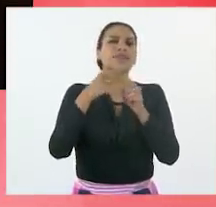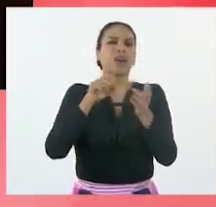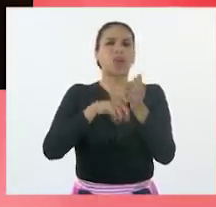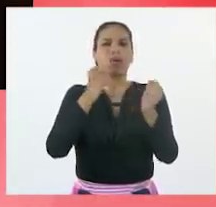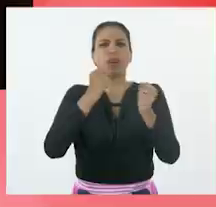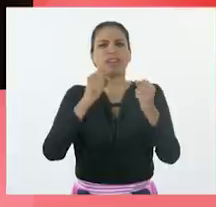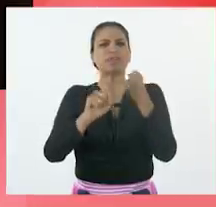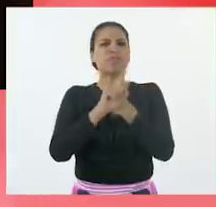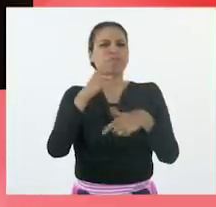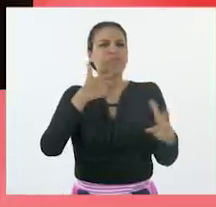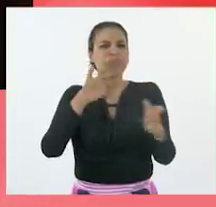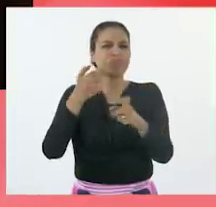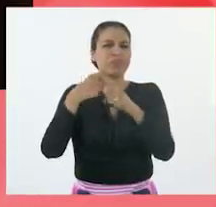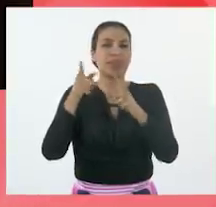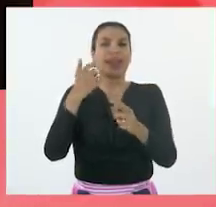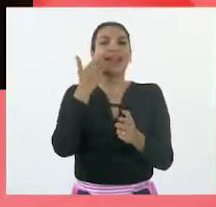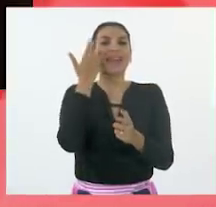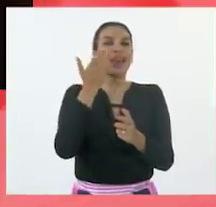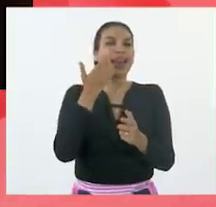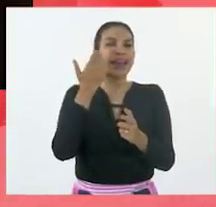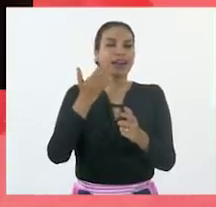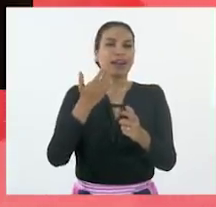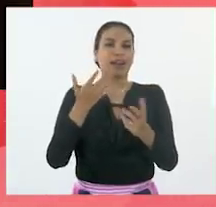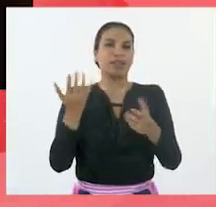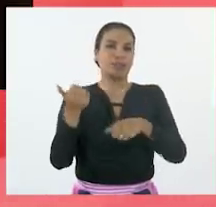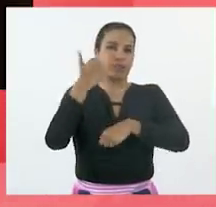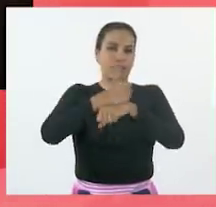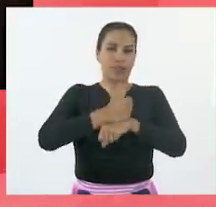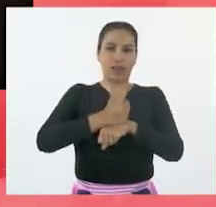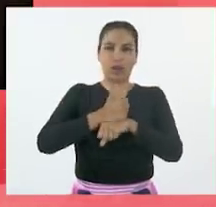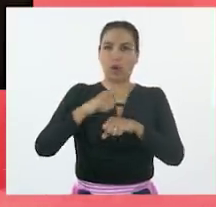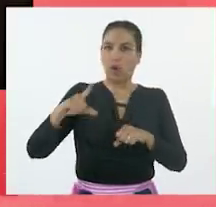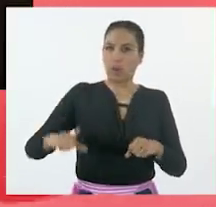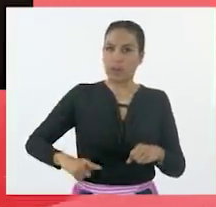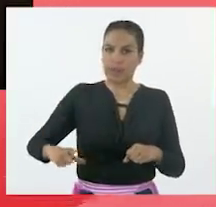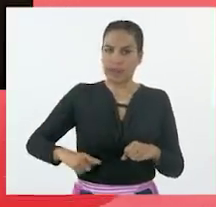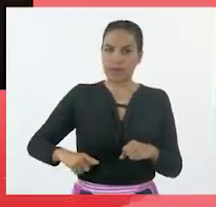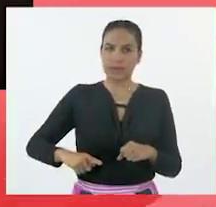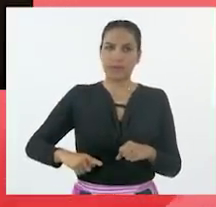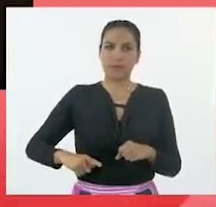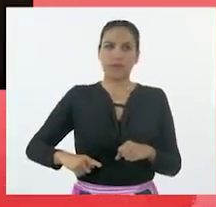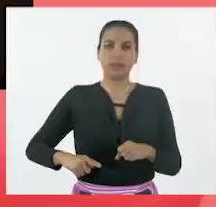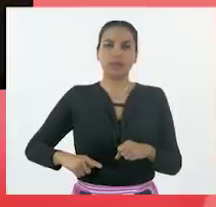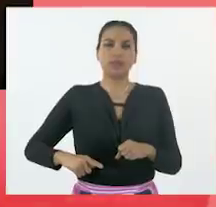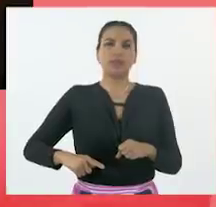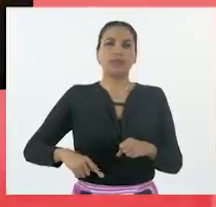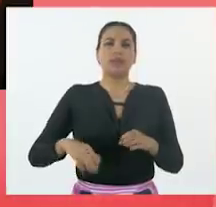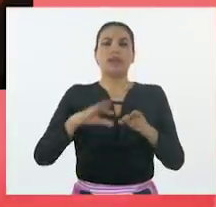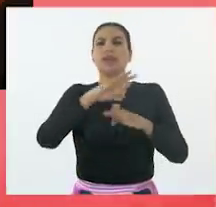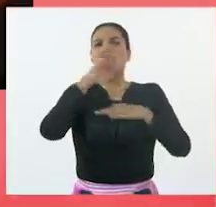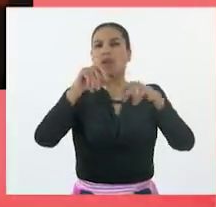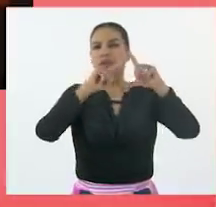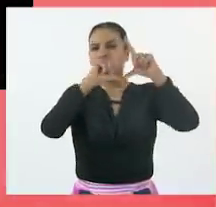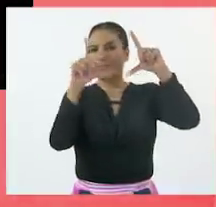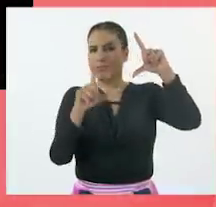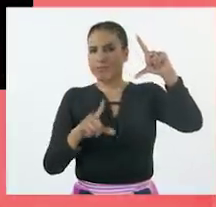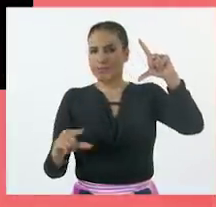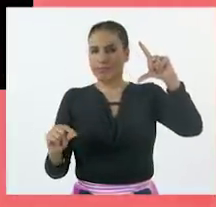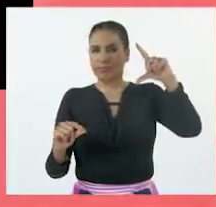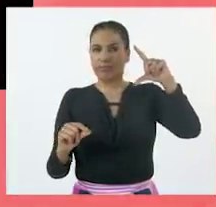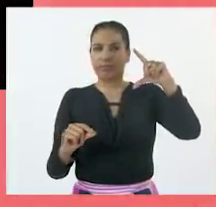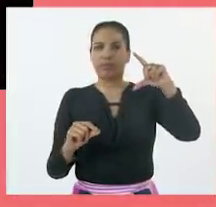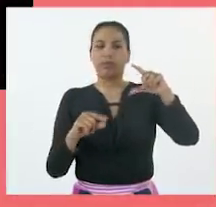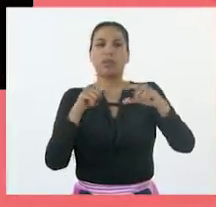bayonetas quiso construir un gobierno a lo largo y ancho del territorio nacional.